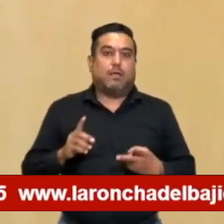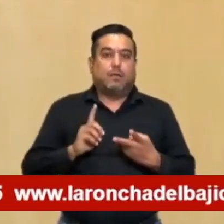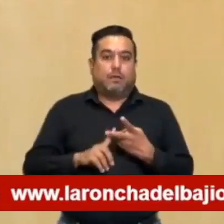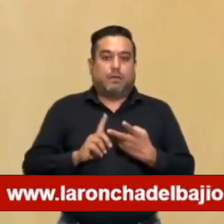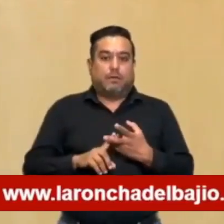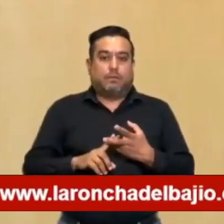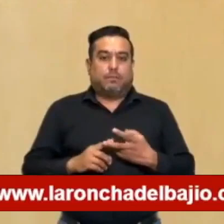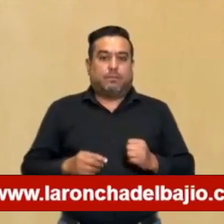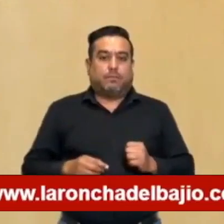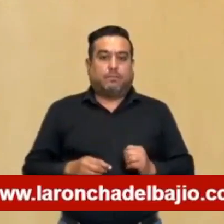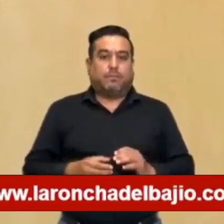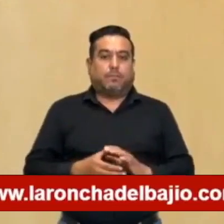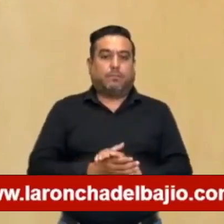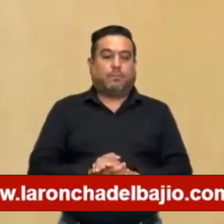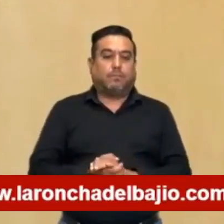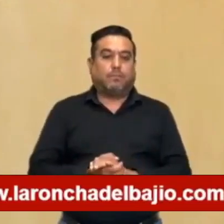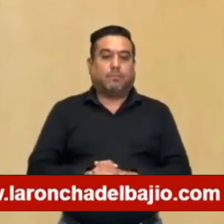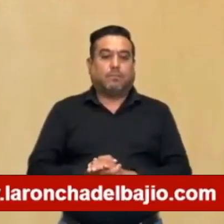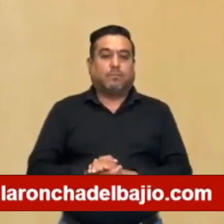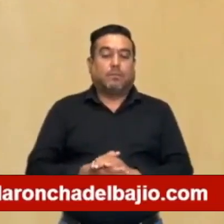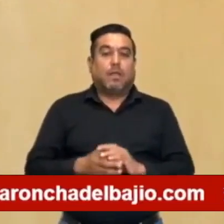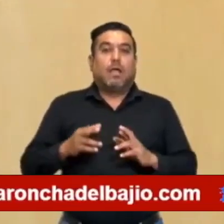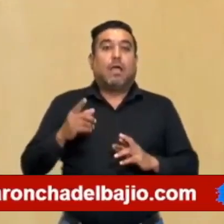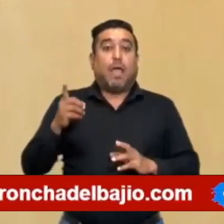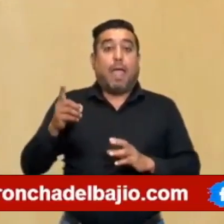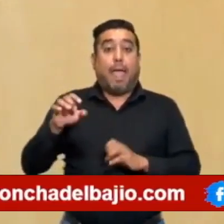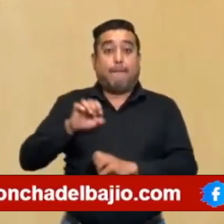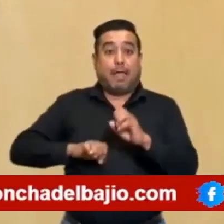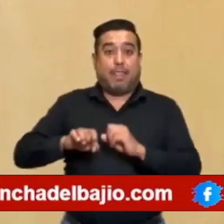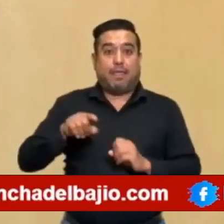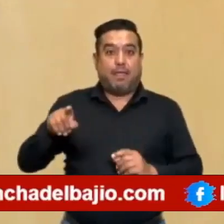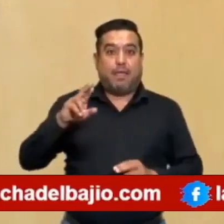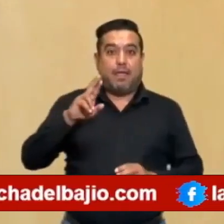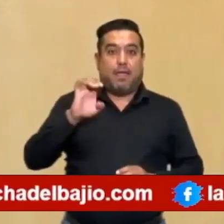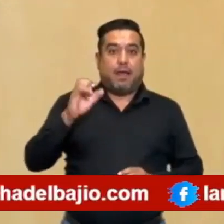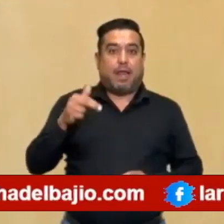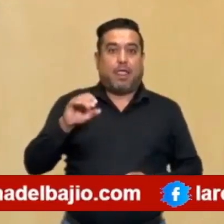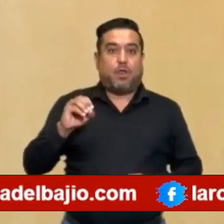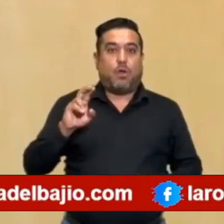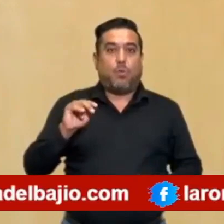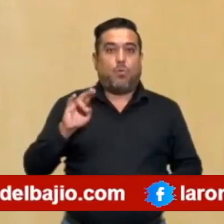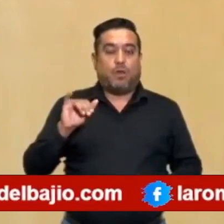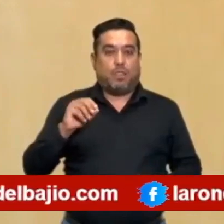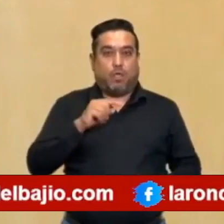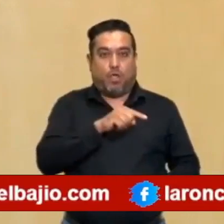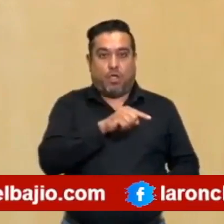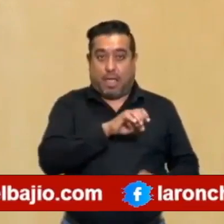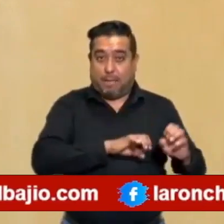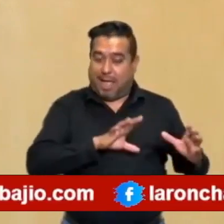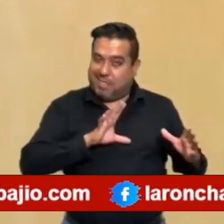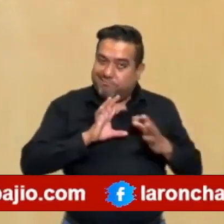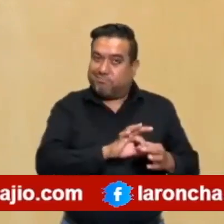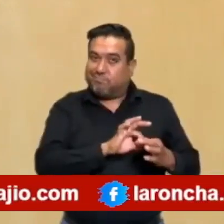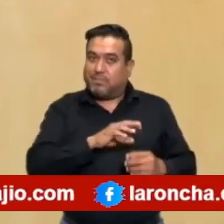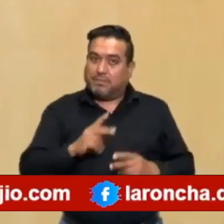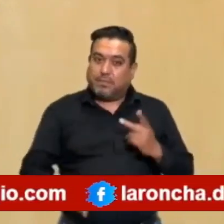dentro del objetivo del Código Territorial se consideren específicamente aquellas acciones relacionadas con la